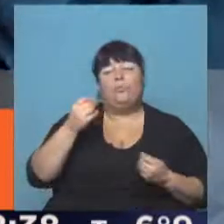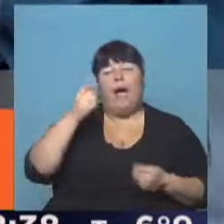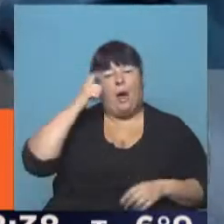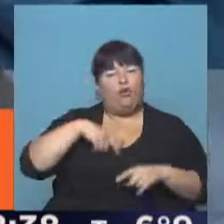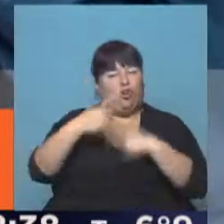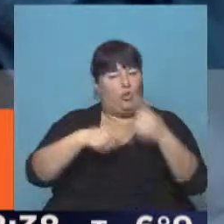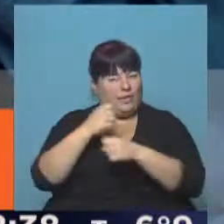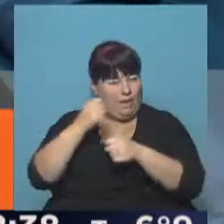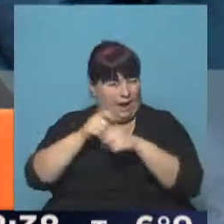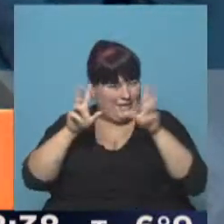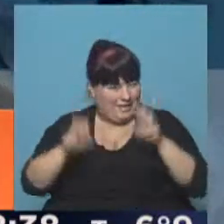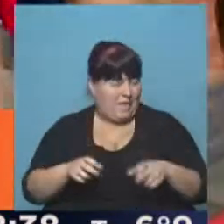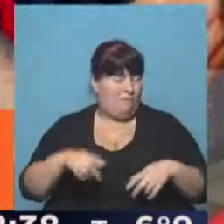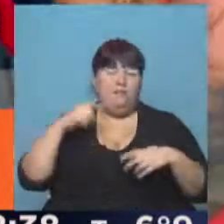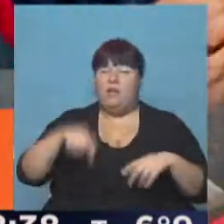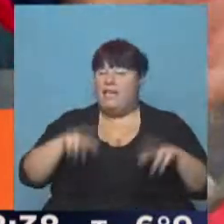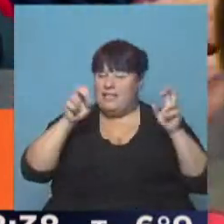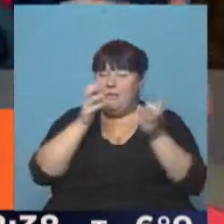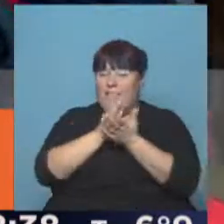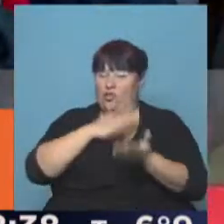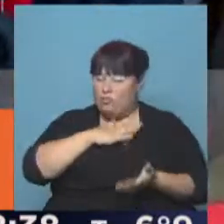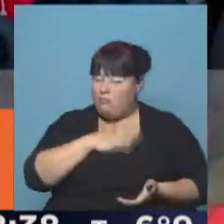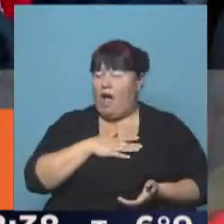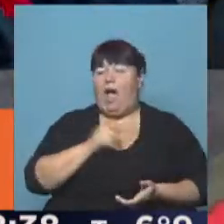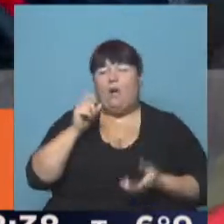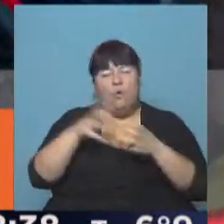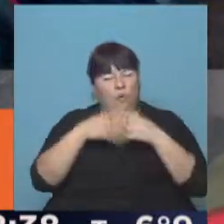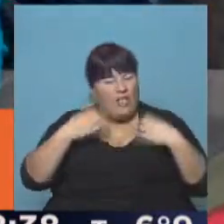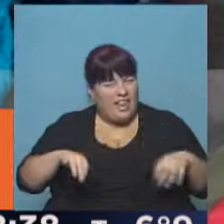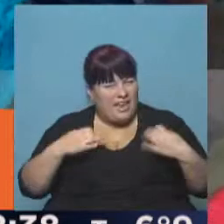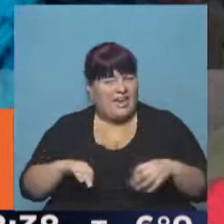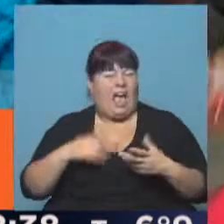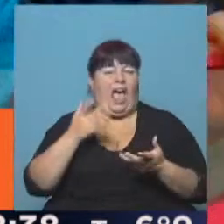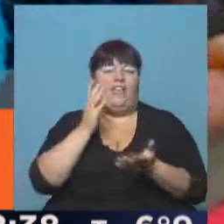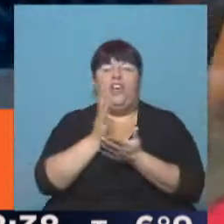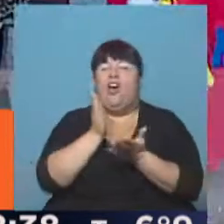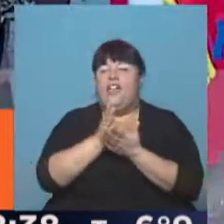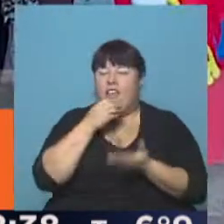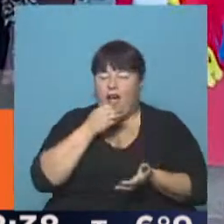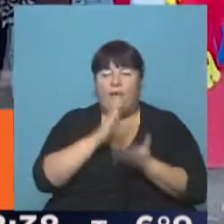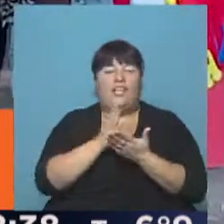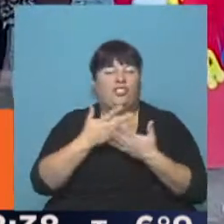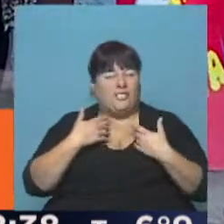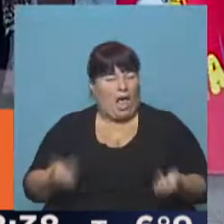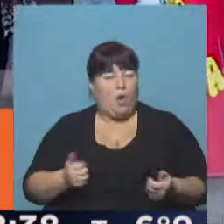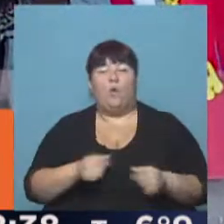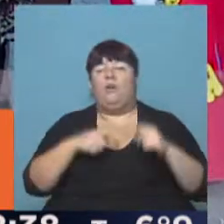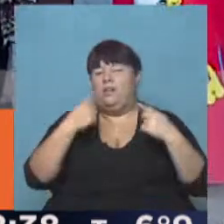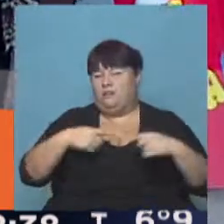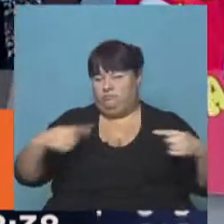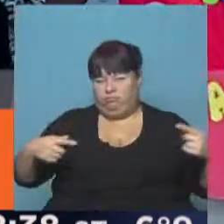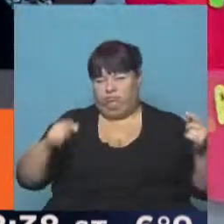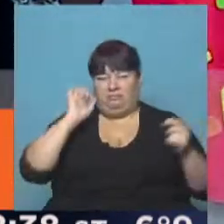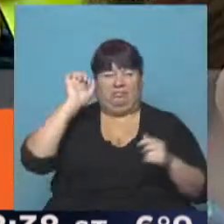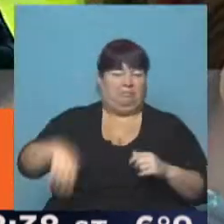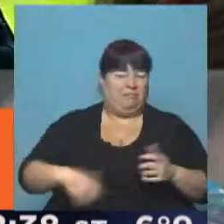siga trabajando en esta temática, porque hay cuestiones de derechos humanos, es un grupo vulnerable, hay derecho a la alimentación, derecho a la salud y otros derechos que se han